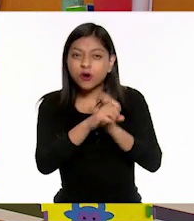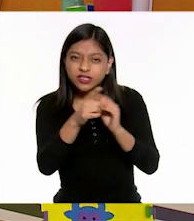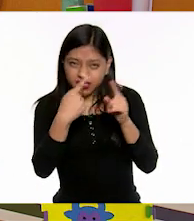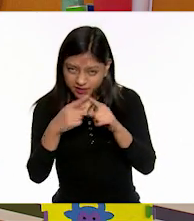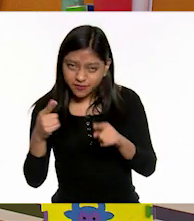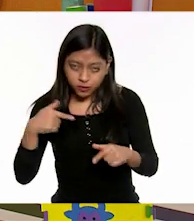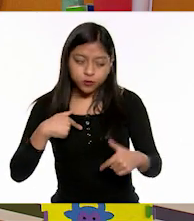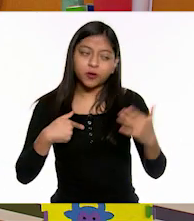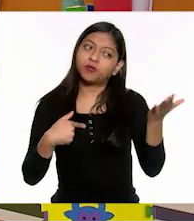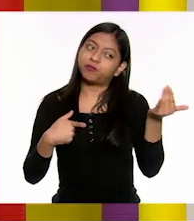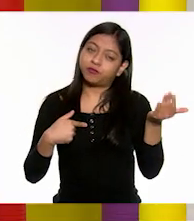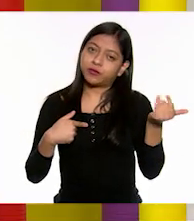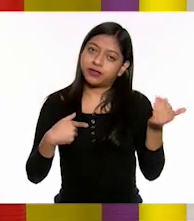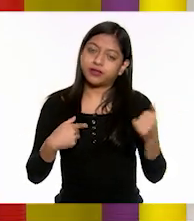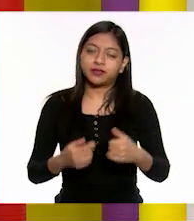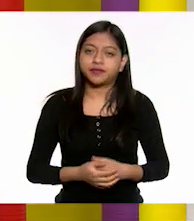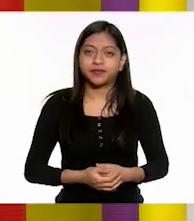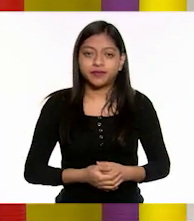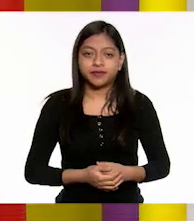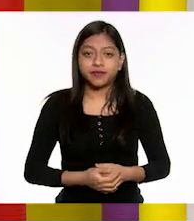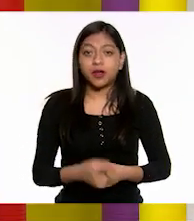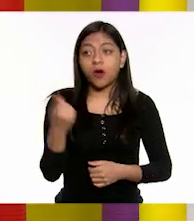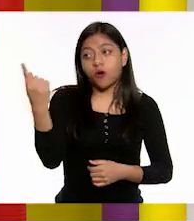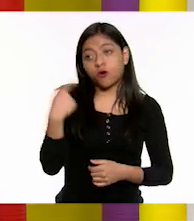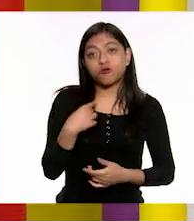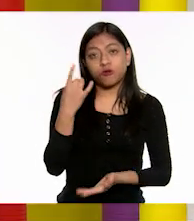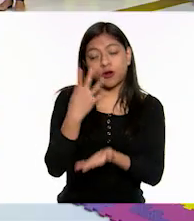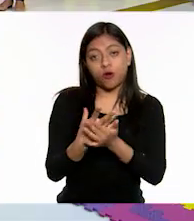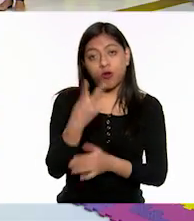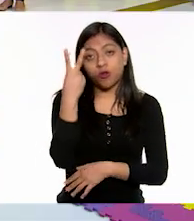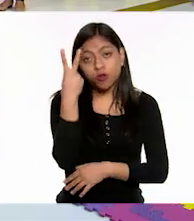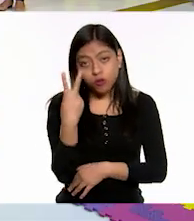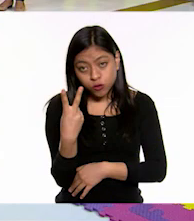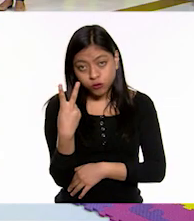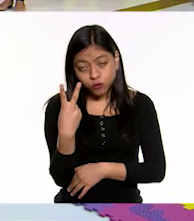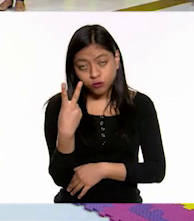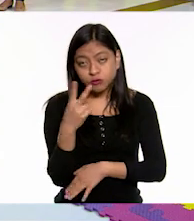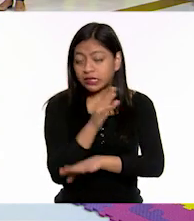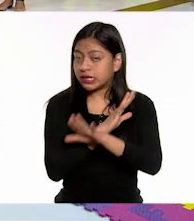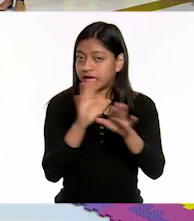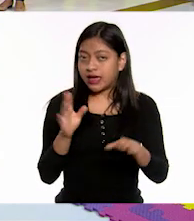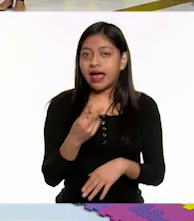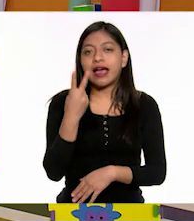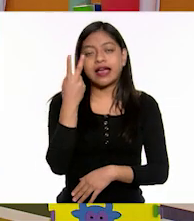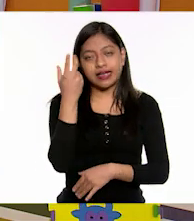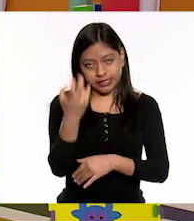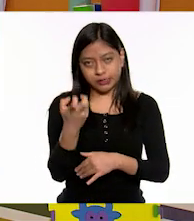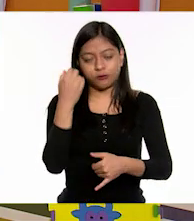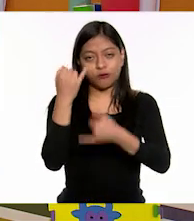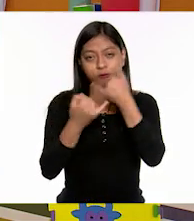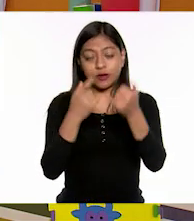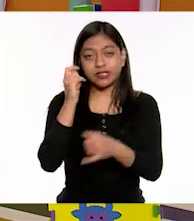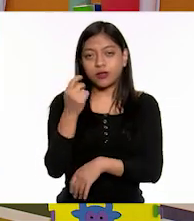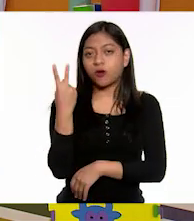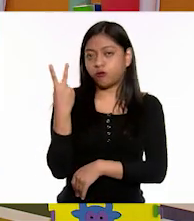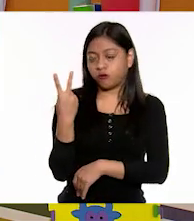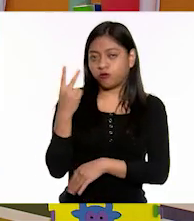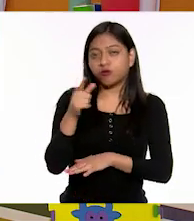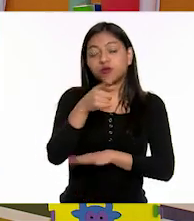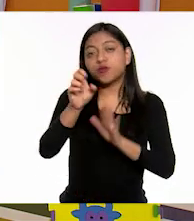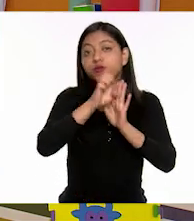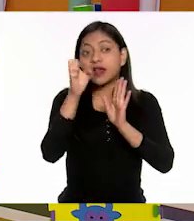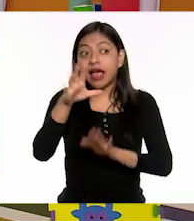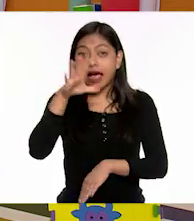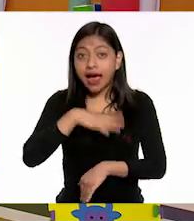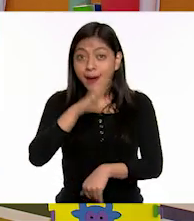la reina y pues como nada más estamos aquí yo pues solamente somos dos y vamos a jugar en pareja pero si tú